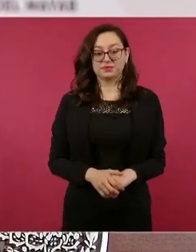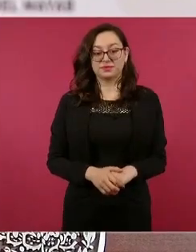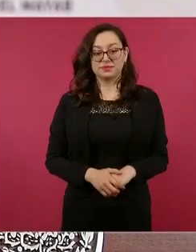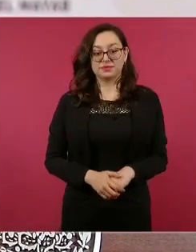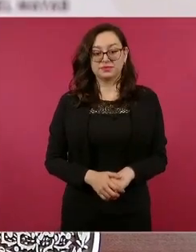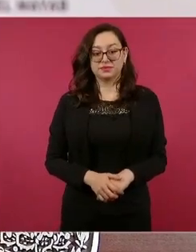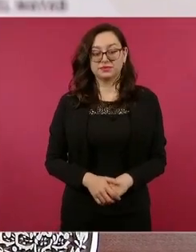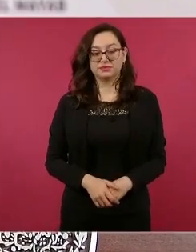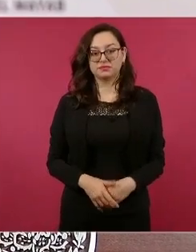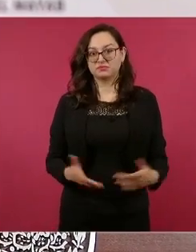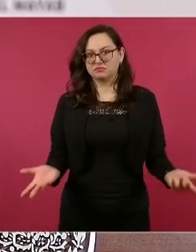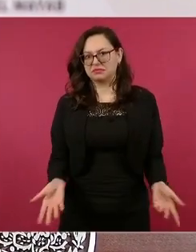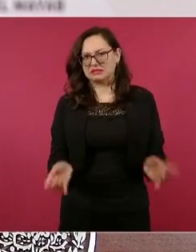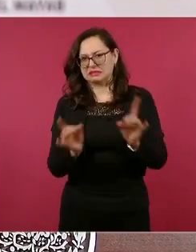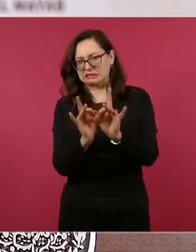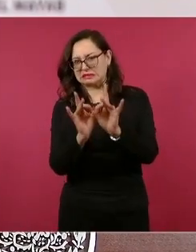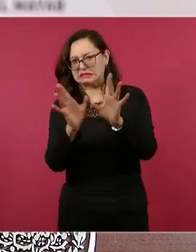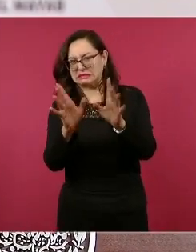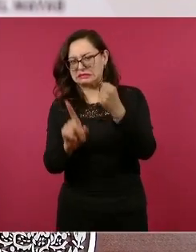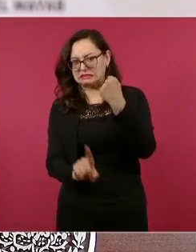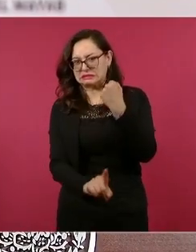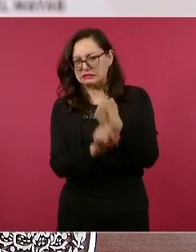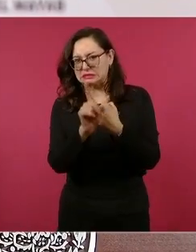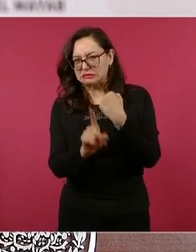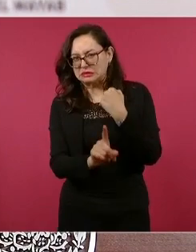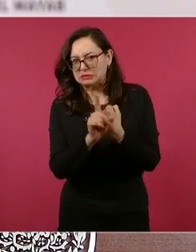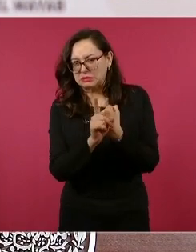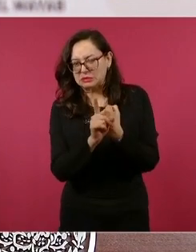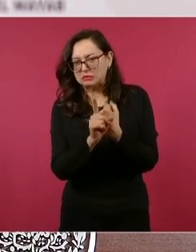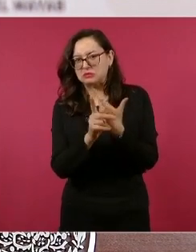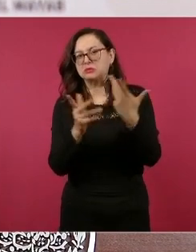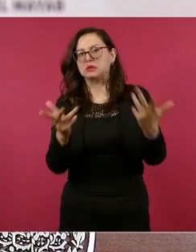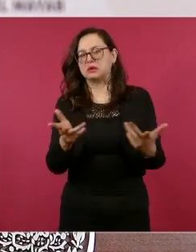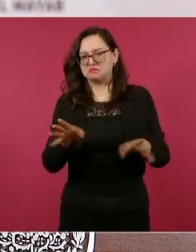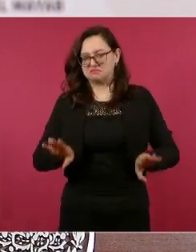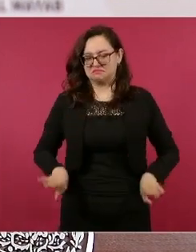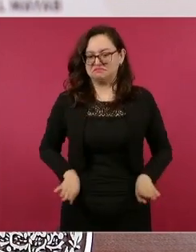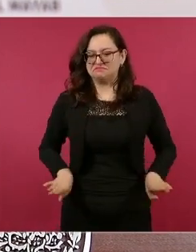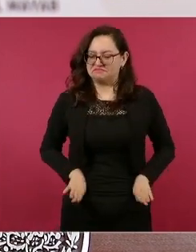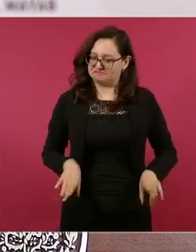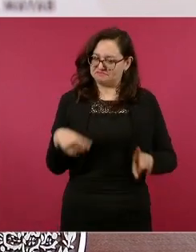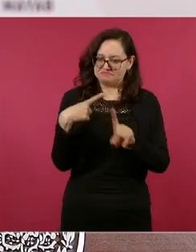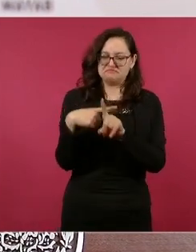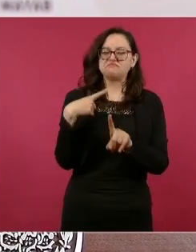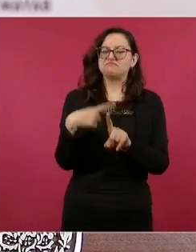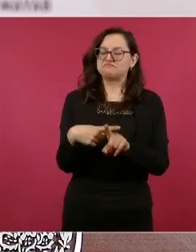Al mal tiempo decían antes, buena cara.